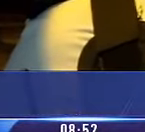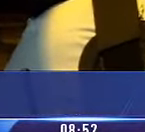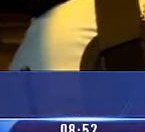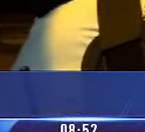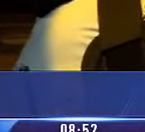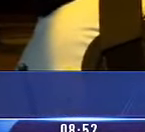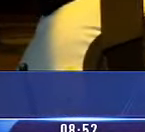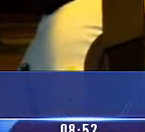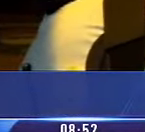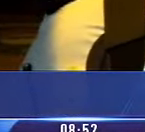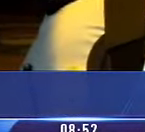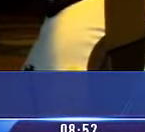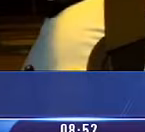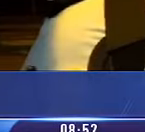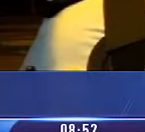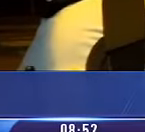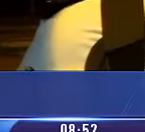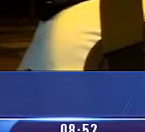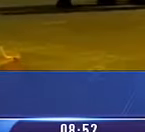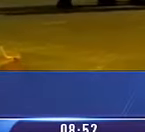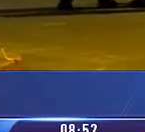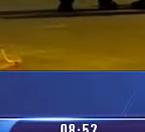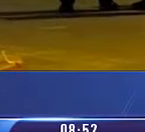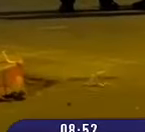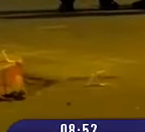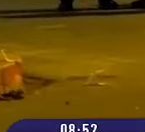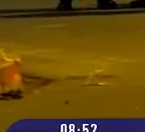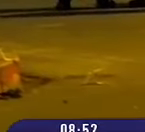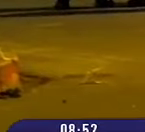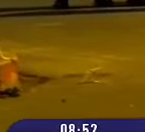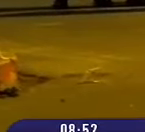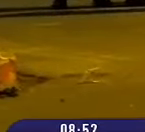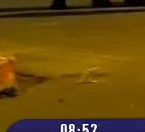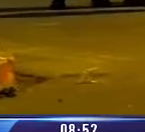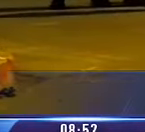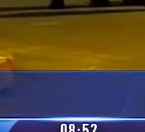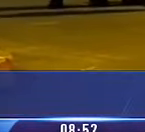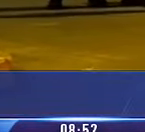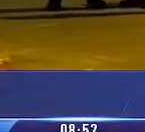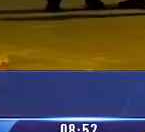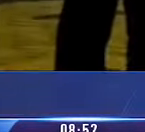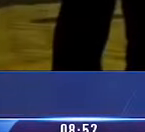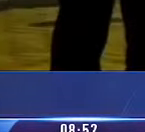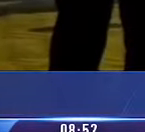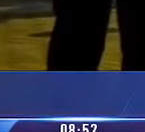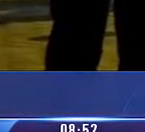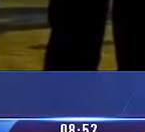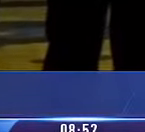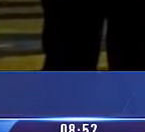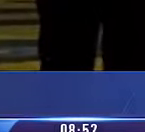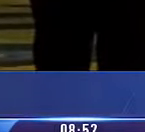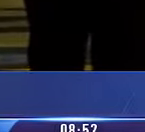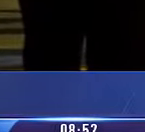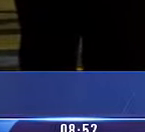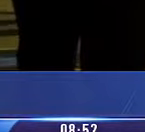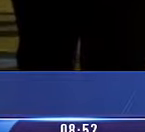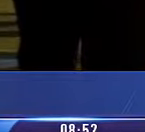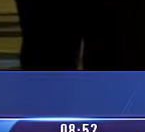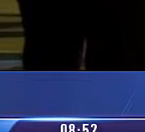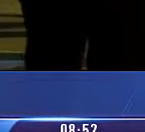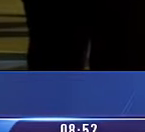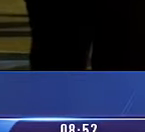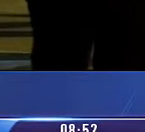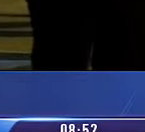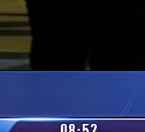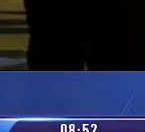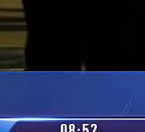en contra de la humanidad de algunas personas de aquí. Aquí llegaron familiares de los heridos, quienes luego confirmaron a la Policía Nacional que se trataban de